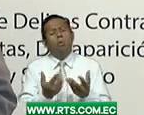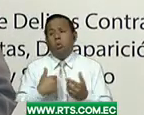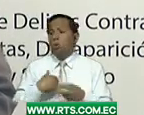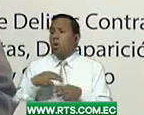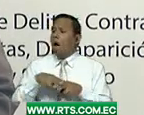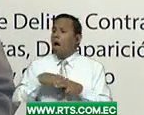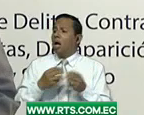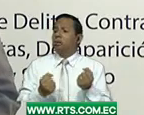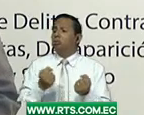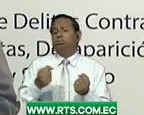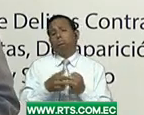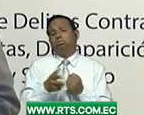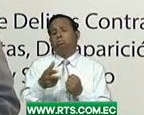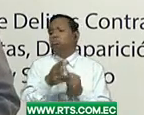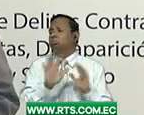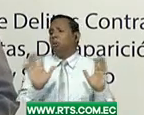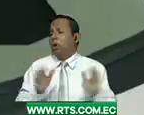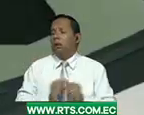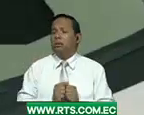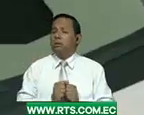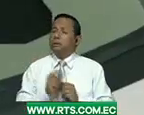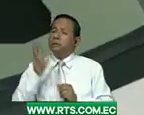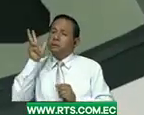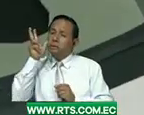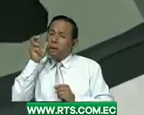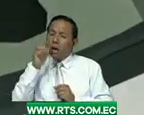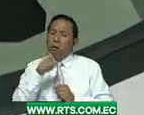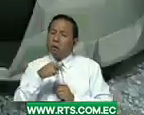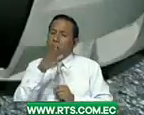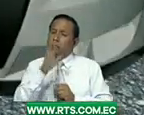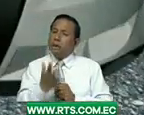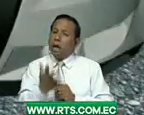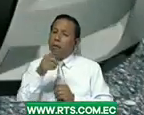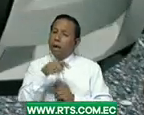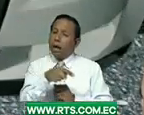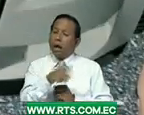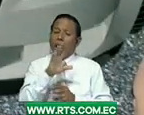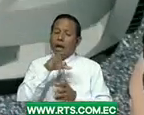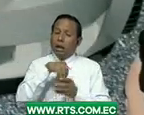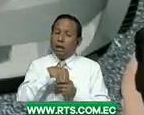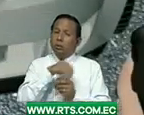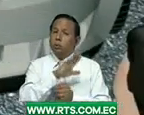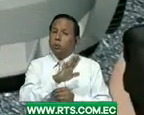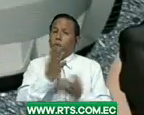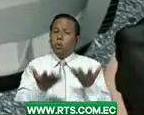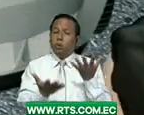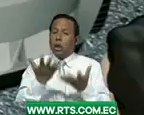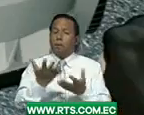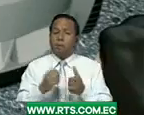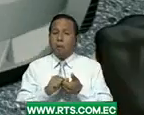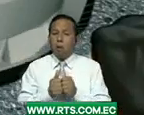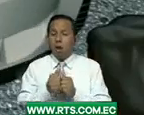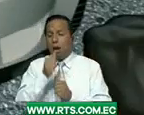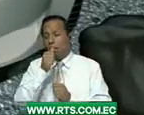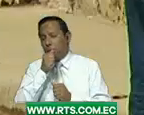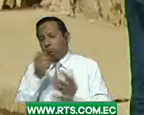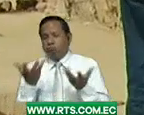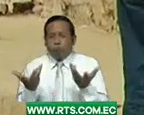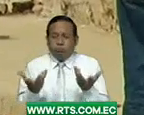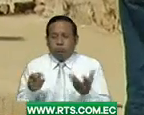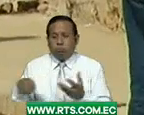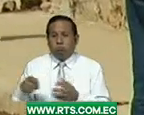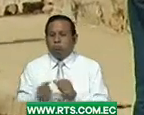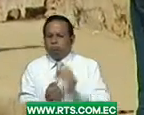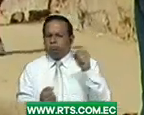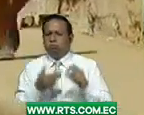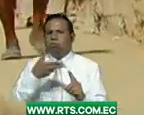actividades de esta persona debe estar involucrado en algún hecho ilícito, el cual conlleva a este hecho violento. En